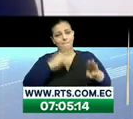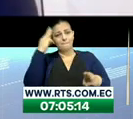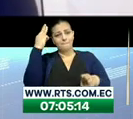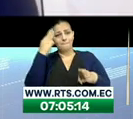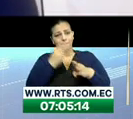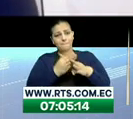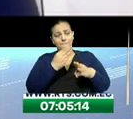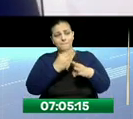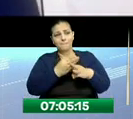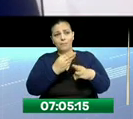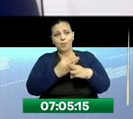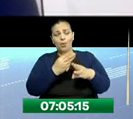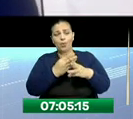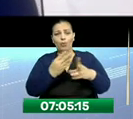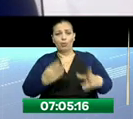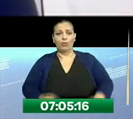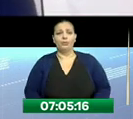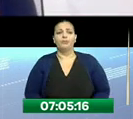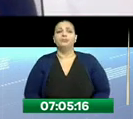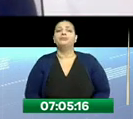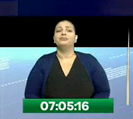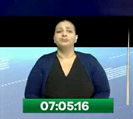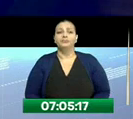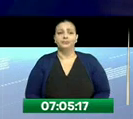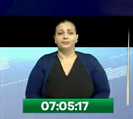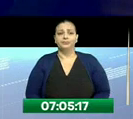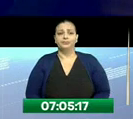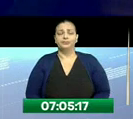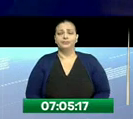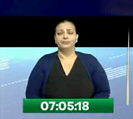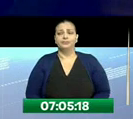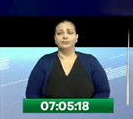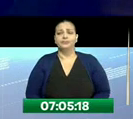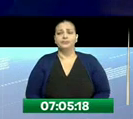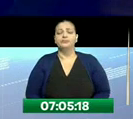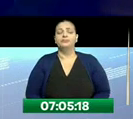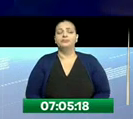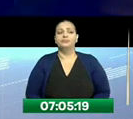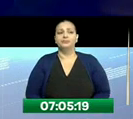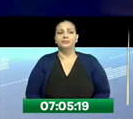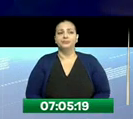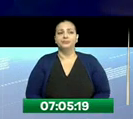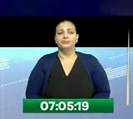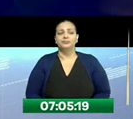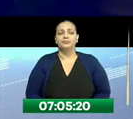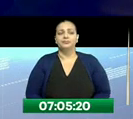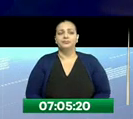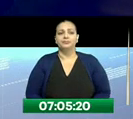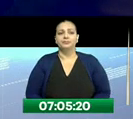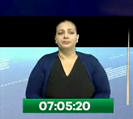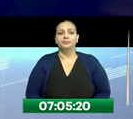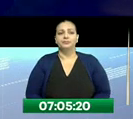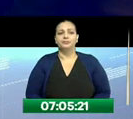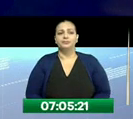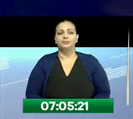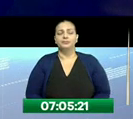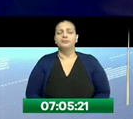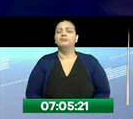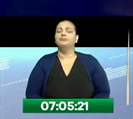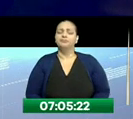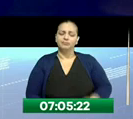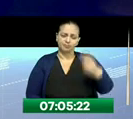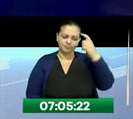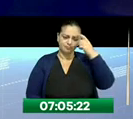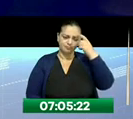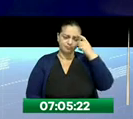somos una miniatura al lado de tanta inmensidad, pero nosotros también somos parte